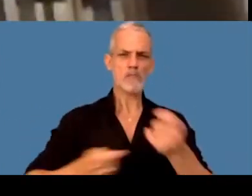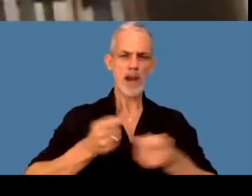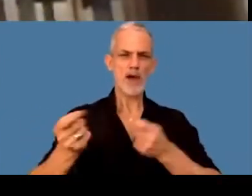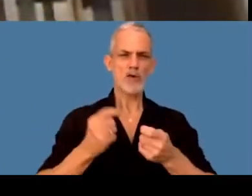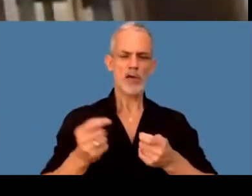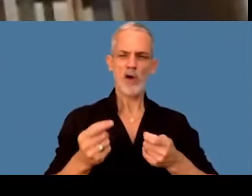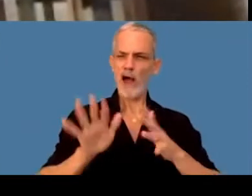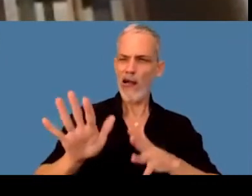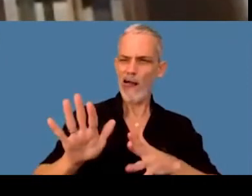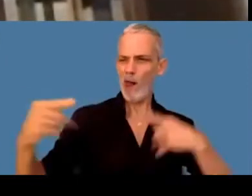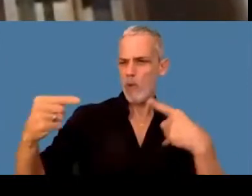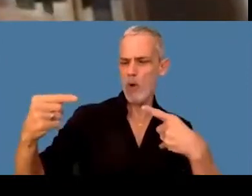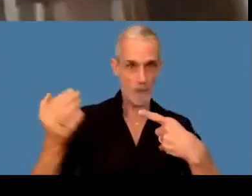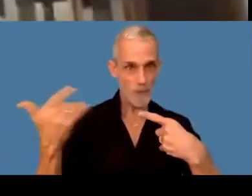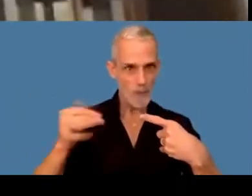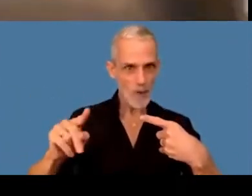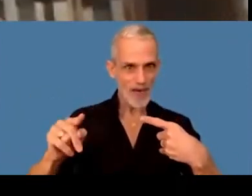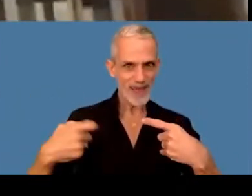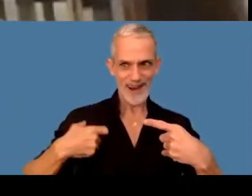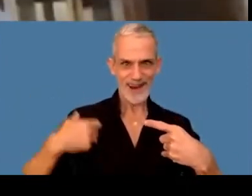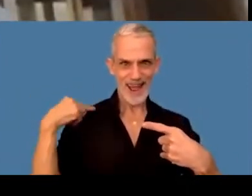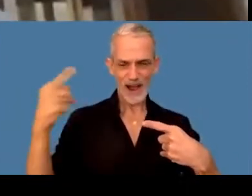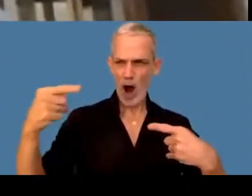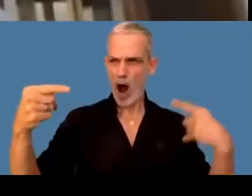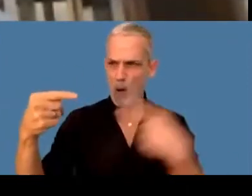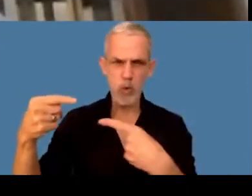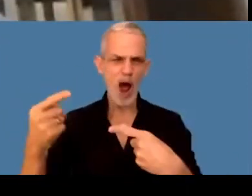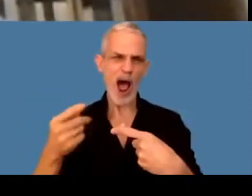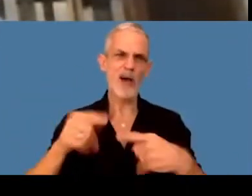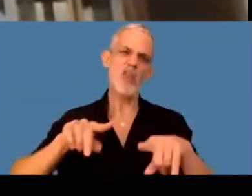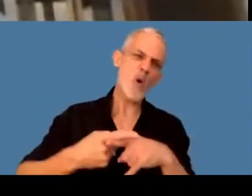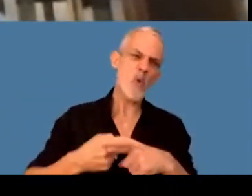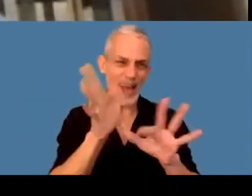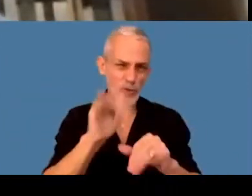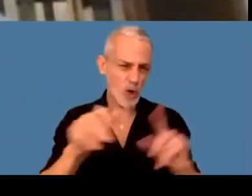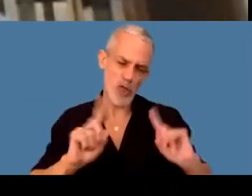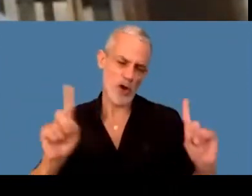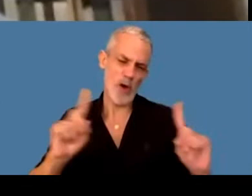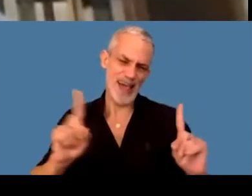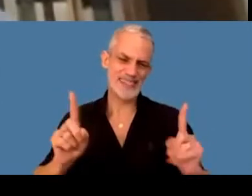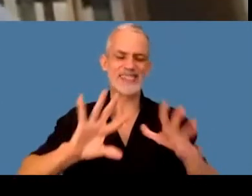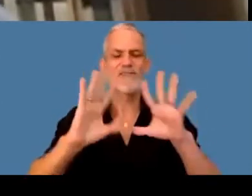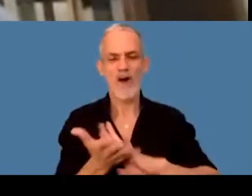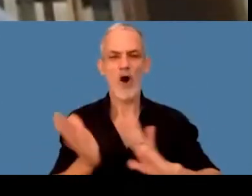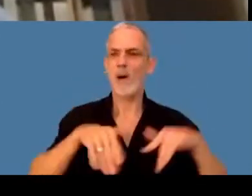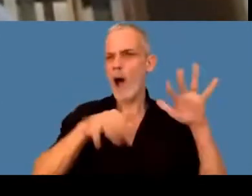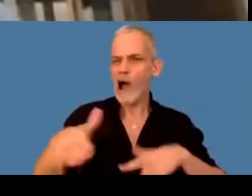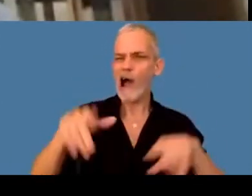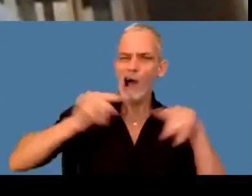de conflicto tienen las organizaciones? Que tengan poder de conflicto no quiere decir que hagan huelga todos los días, lo digo por las dudas, ¿no?